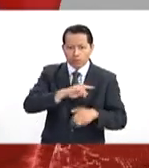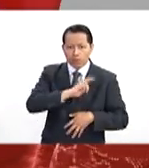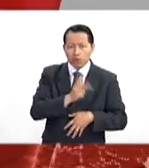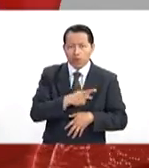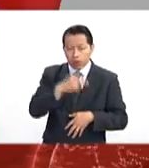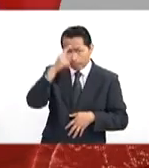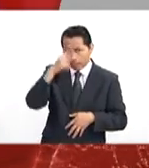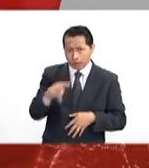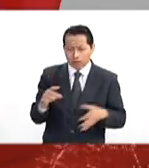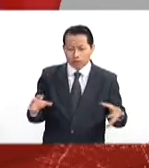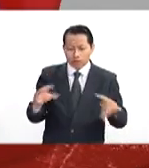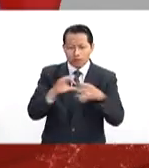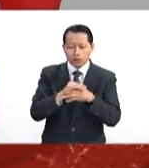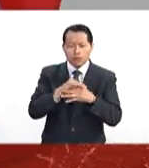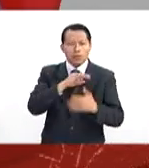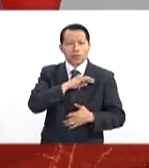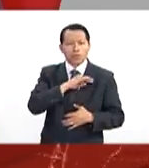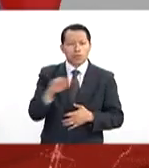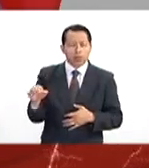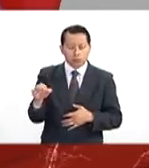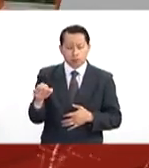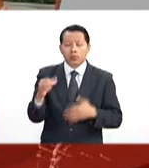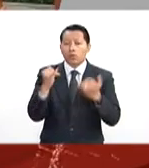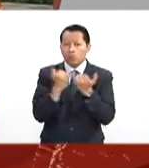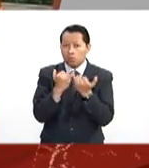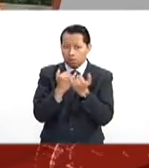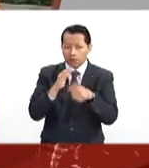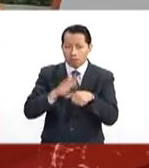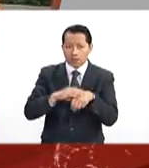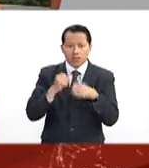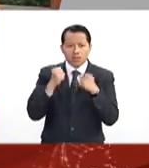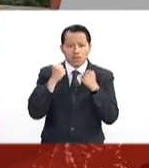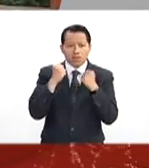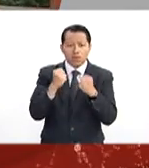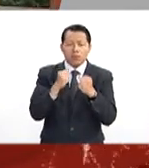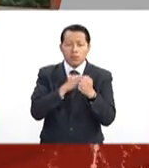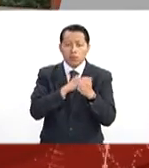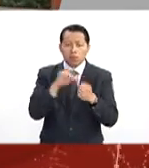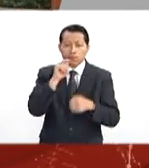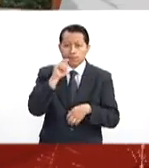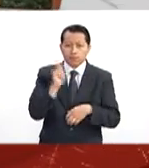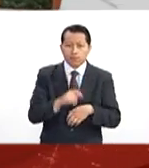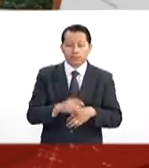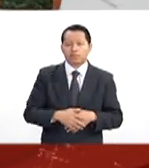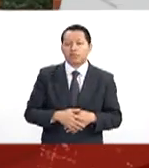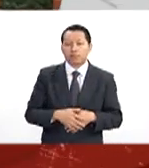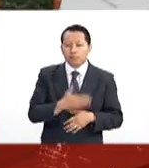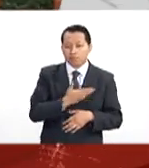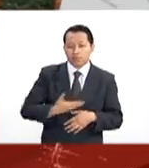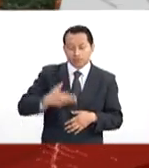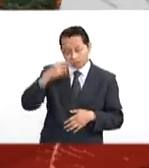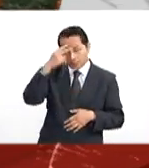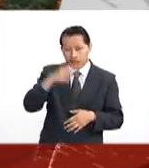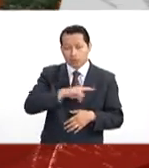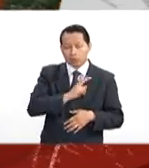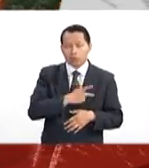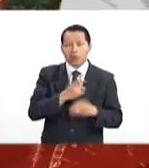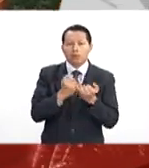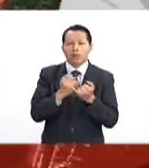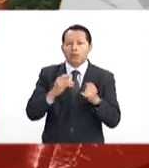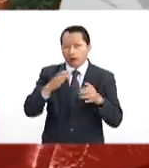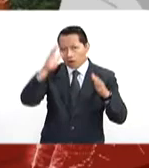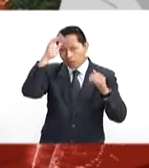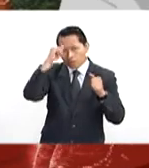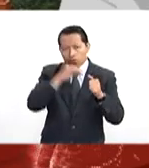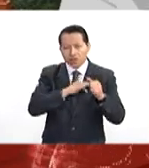México para estrechar sus lazos y consolidar una amistad. Los presidentes de México y Portugal acuerdan impulsar